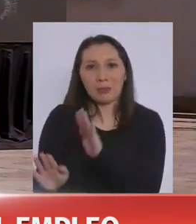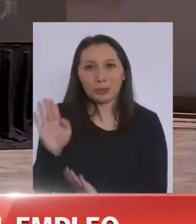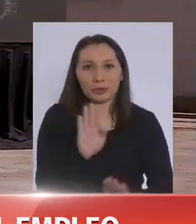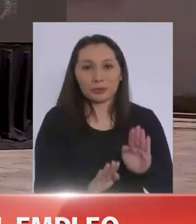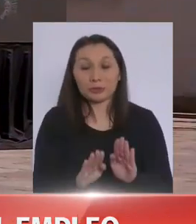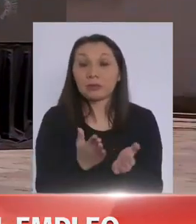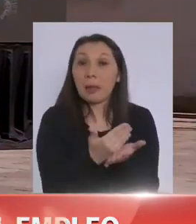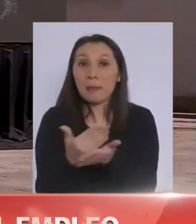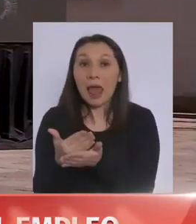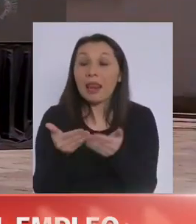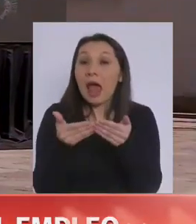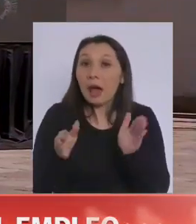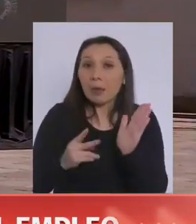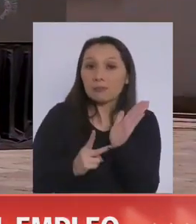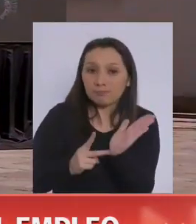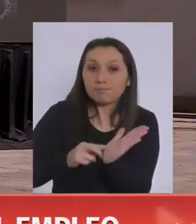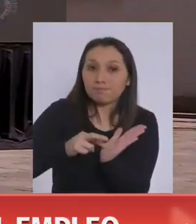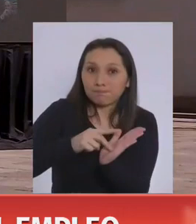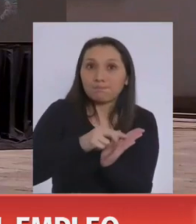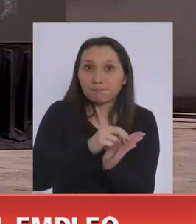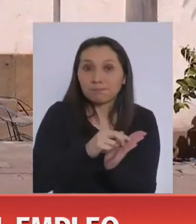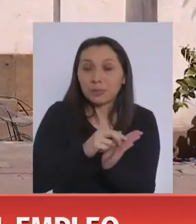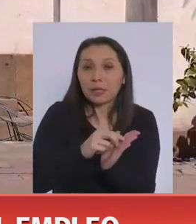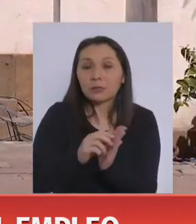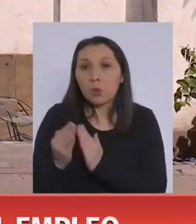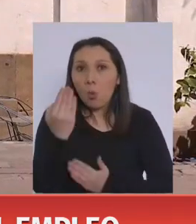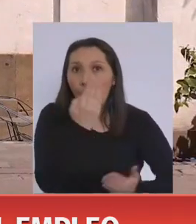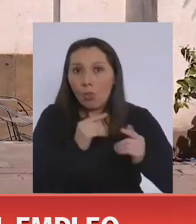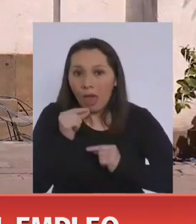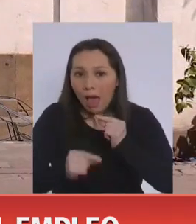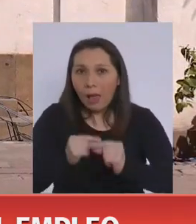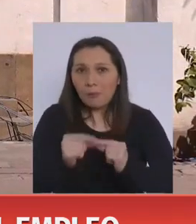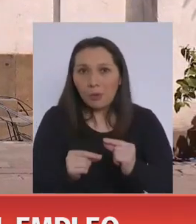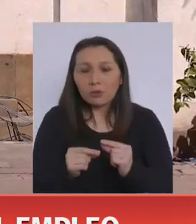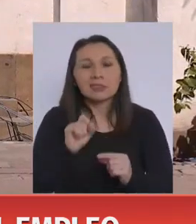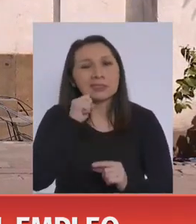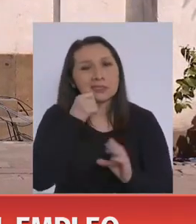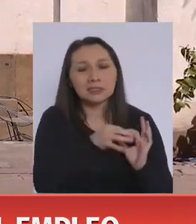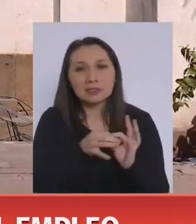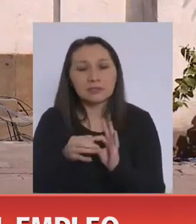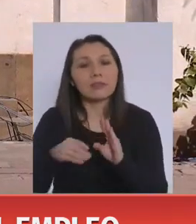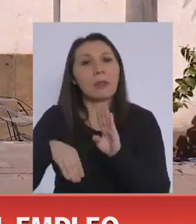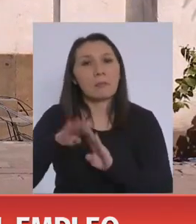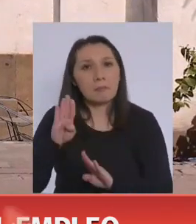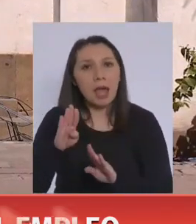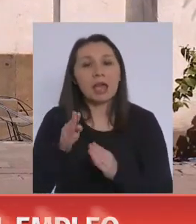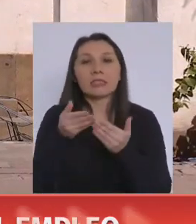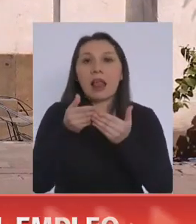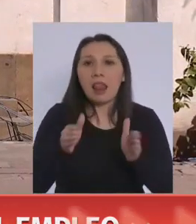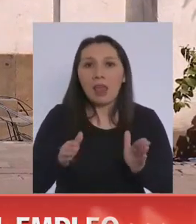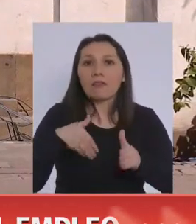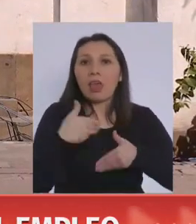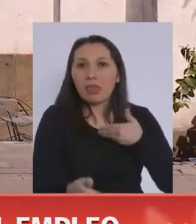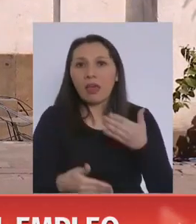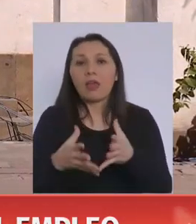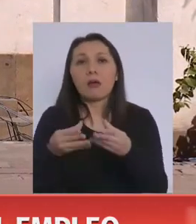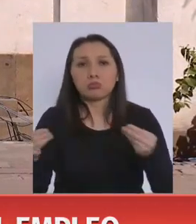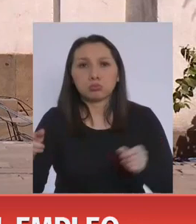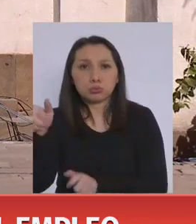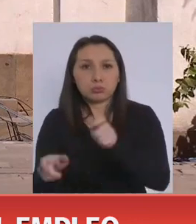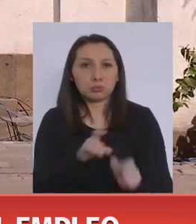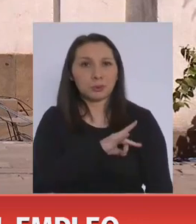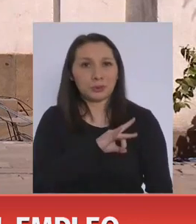El plan de apertura paso a paso, nos cuidamos, está significando mayores niveles de libertad para muchos